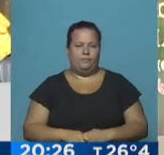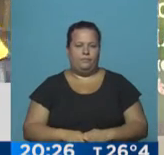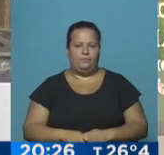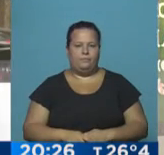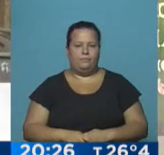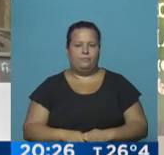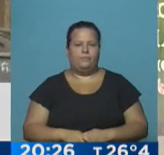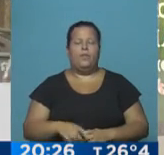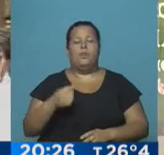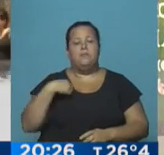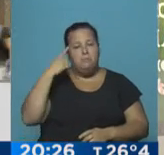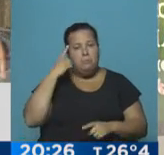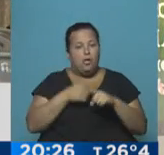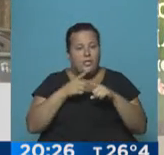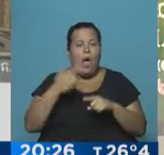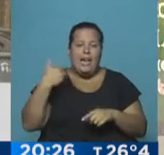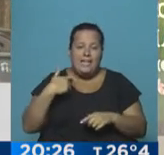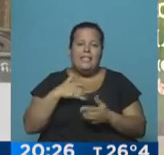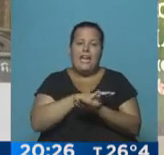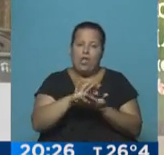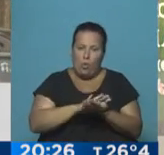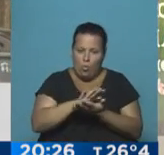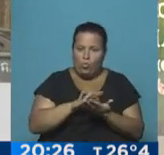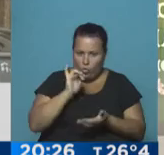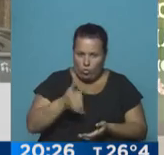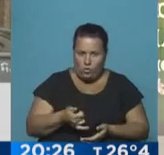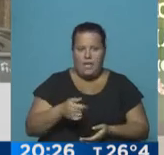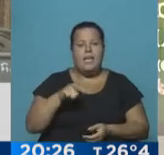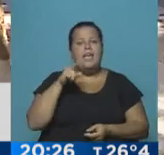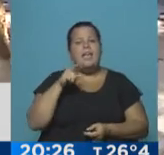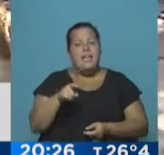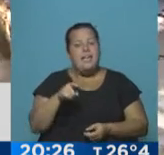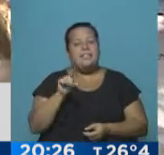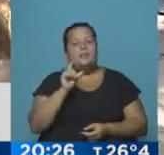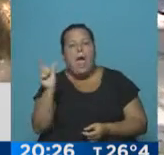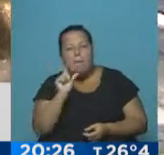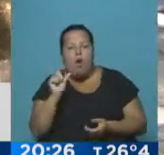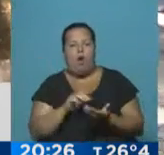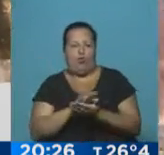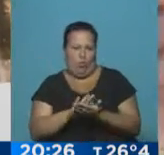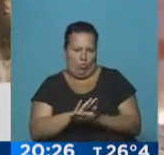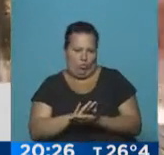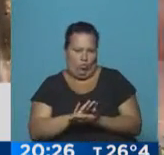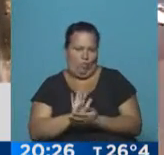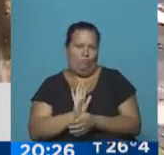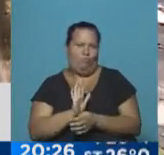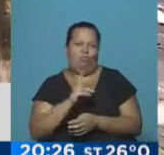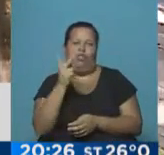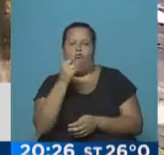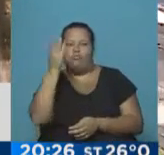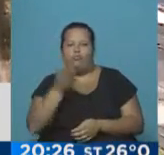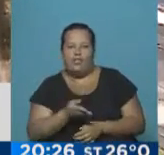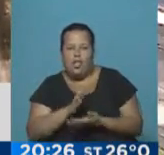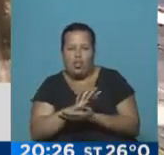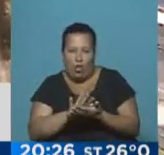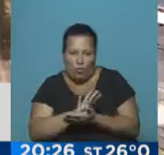Es positivo que Argentina vaya encontrando soluciones. Esa es un pedacito de la solución, es el 2% de la